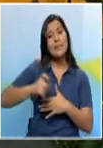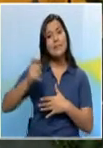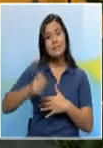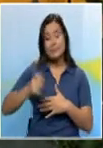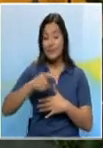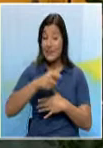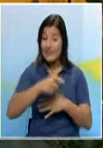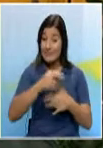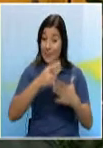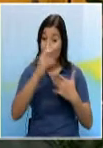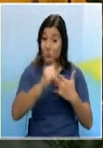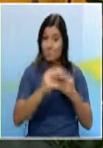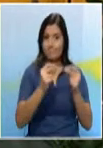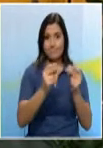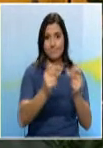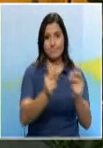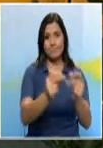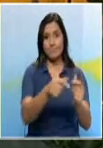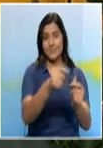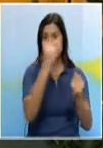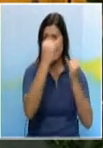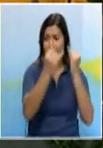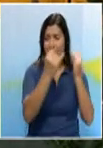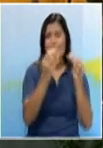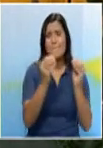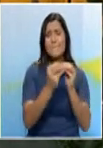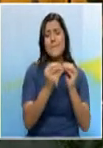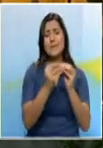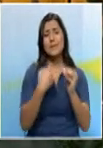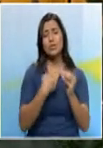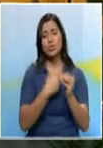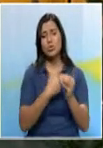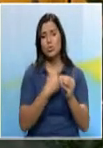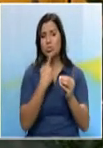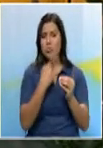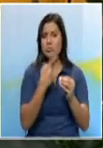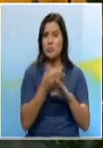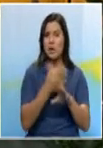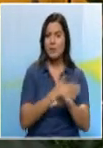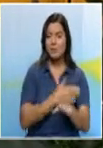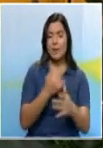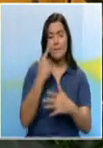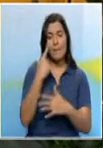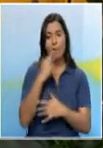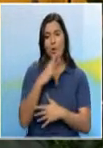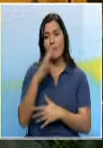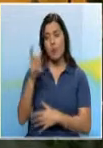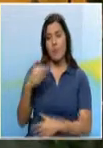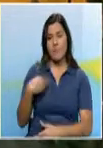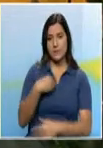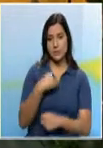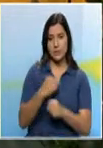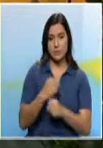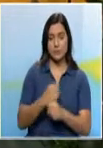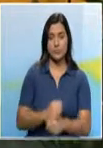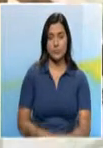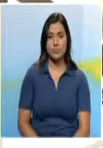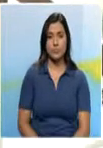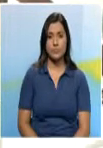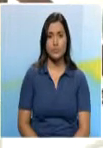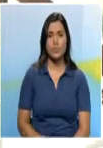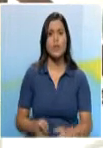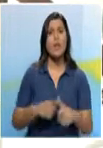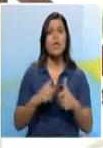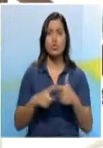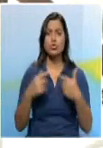celeridad al trámite de estas iniciativas, sobre todo a la que decíamos va bastante avanzada. Escuchemos al ministro de Trabajo. Entonces hemos